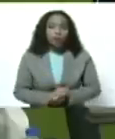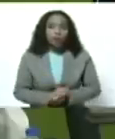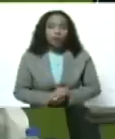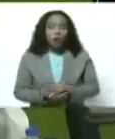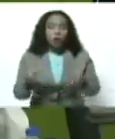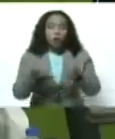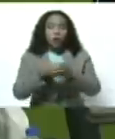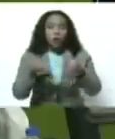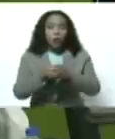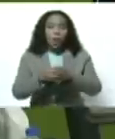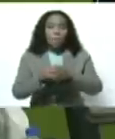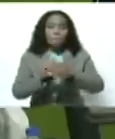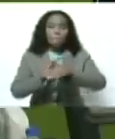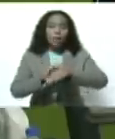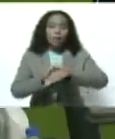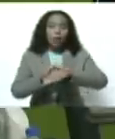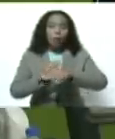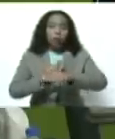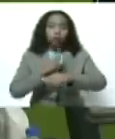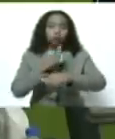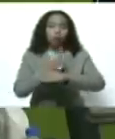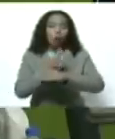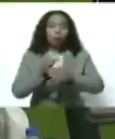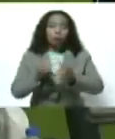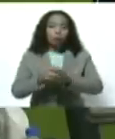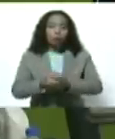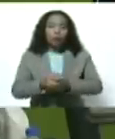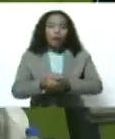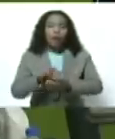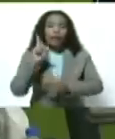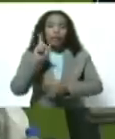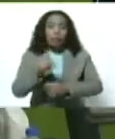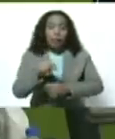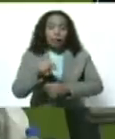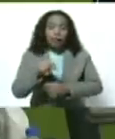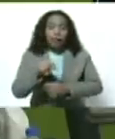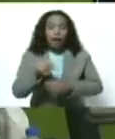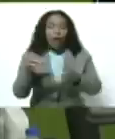brigadas médicas, y la brigada médica